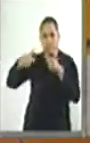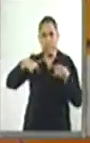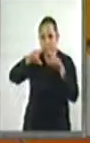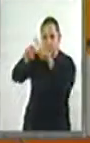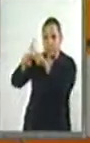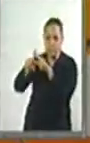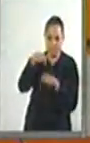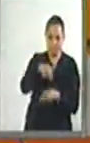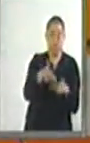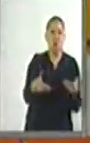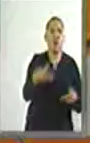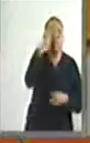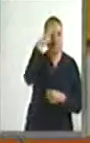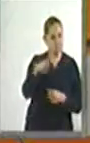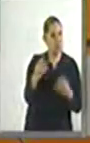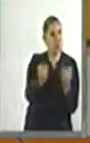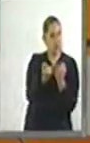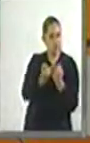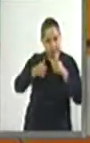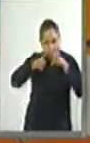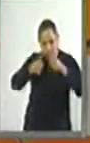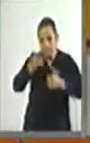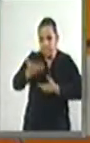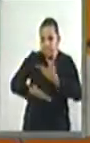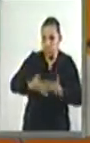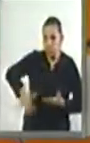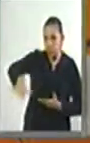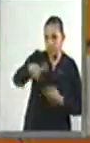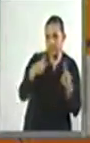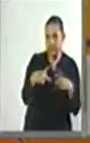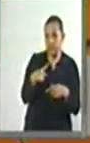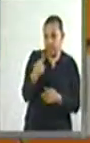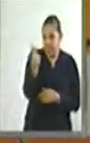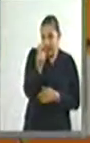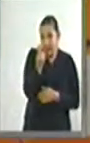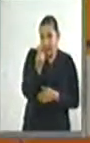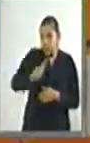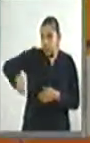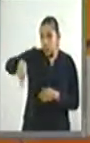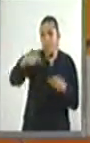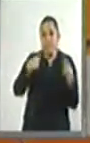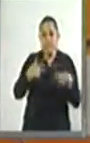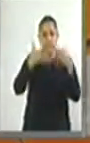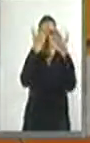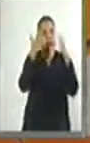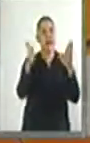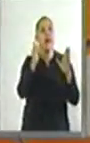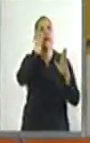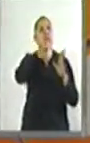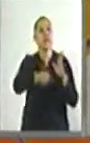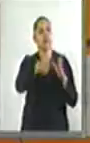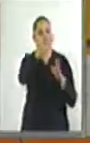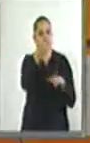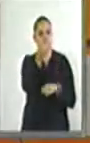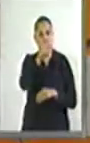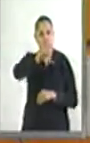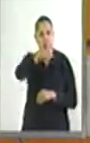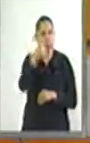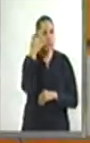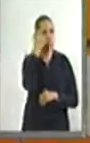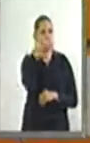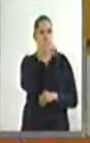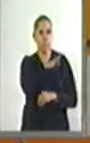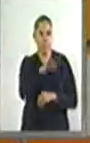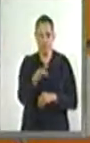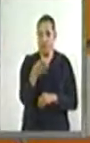Es importante que todos sepamos esto. Hay que promover el 911 como número único. Compañeros legisladores, la Ley